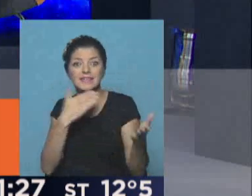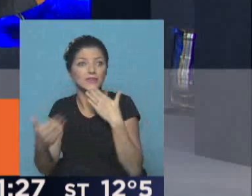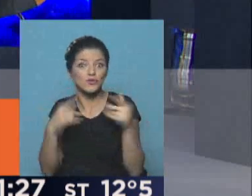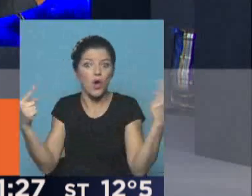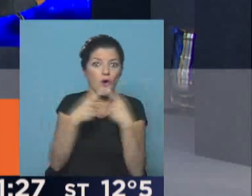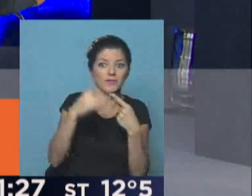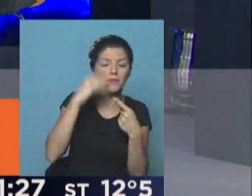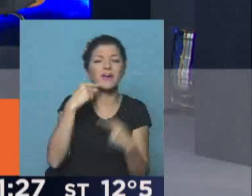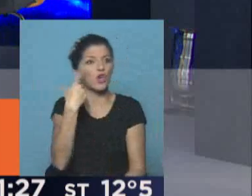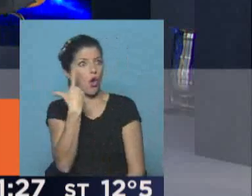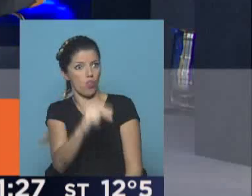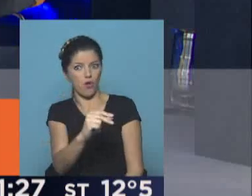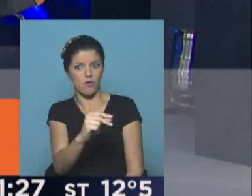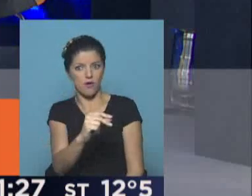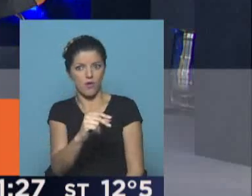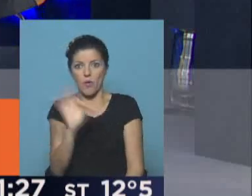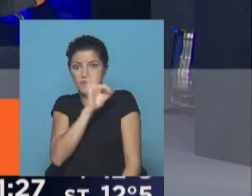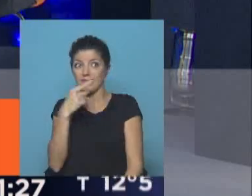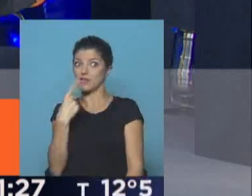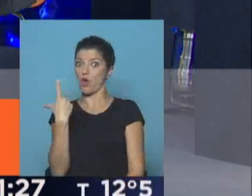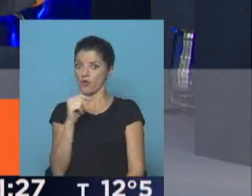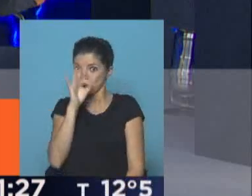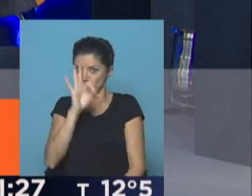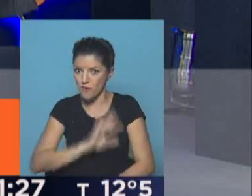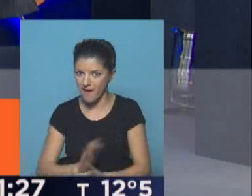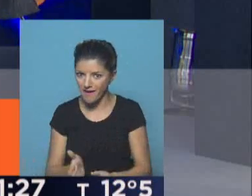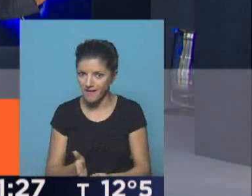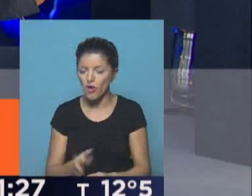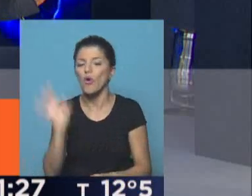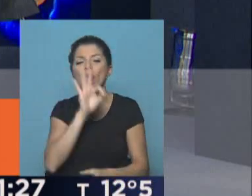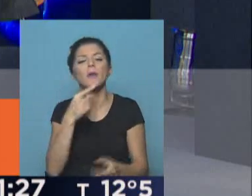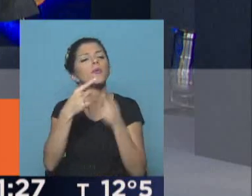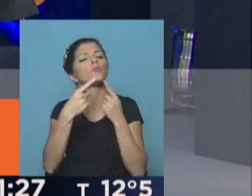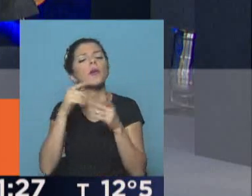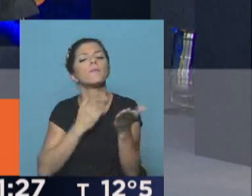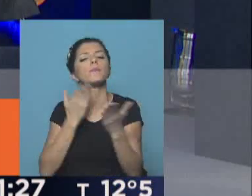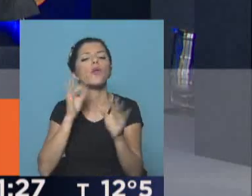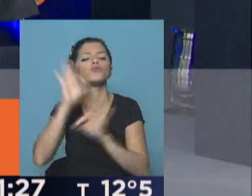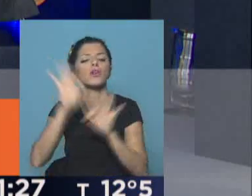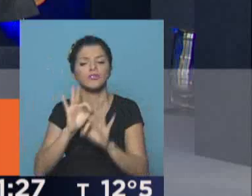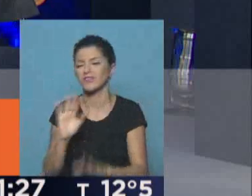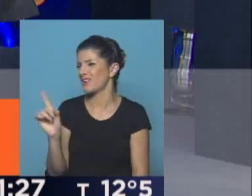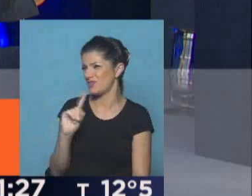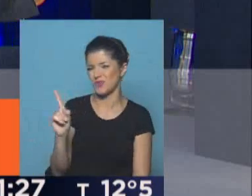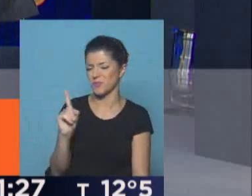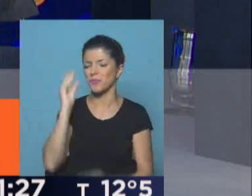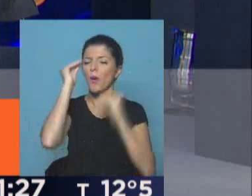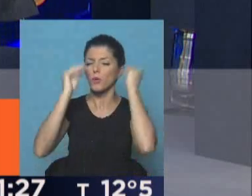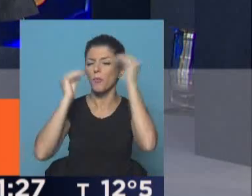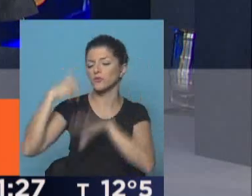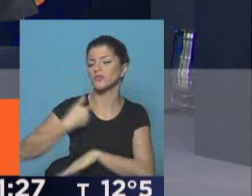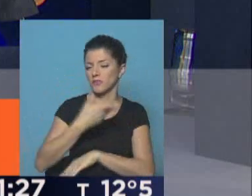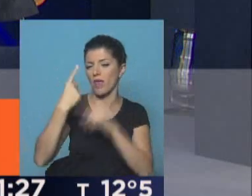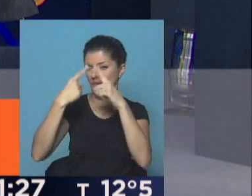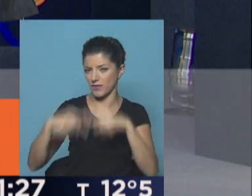porque usted le dijo no a cristian a poner a nadie le decía que no o pide que le cuenten pero no no hay otras preocupaciones esto es una preocupación